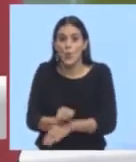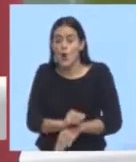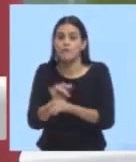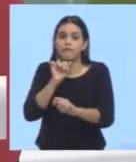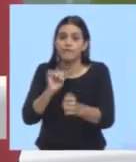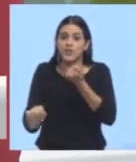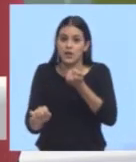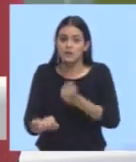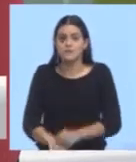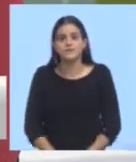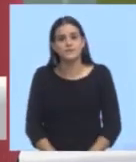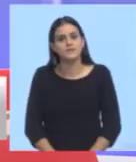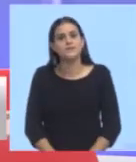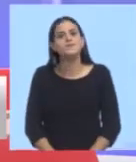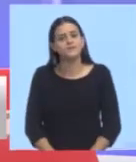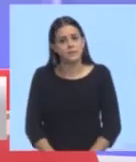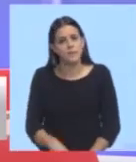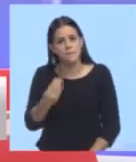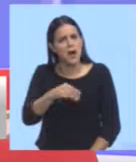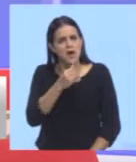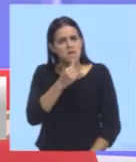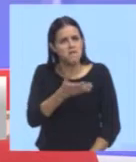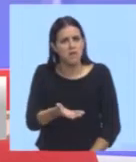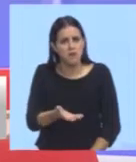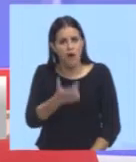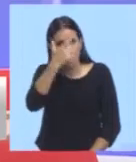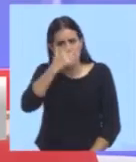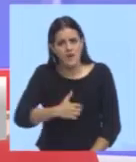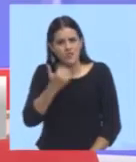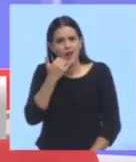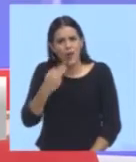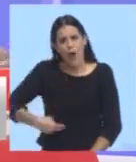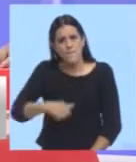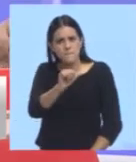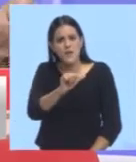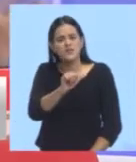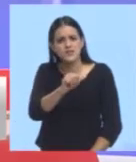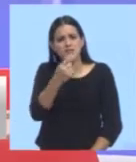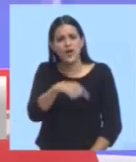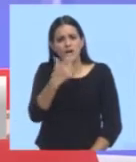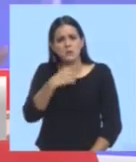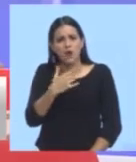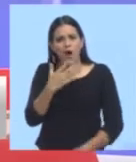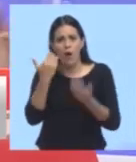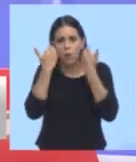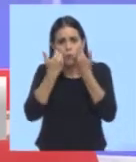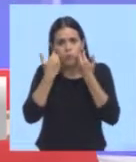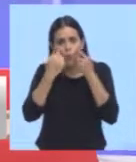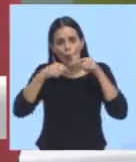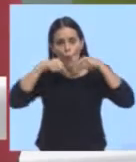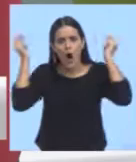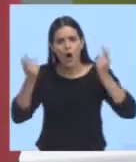tratamiento del agua decidida que está estas personas con hepatitis normalmente se le ve la piel más amarilla o